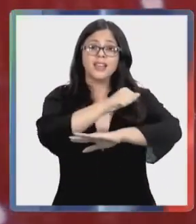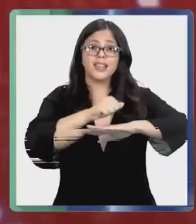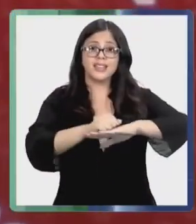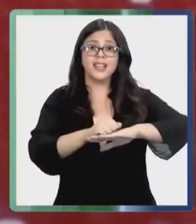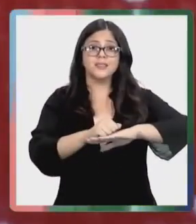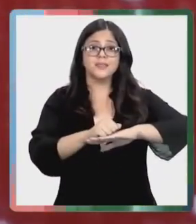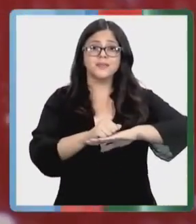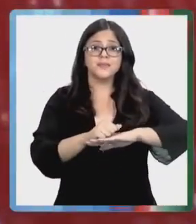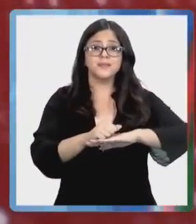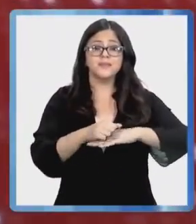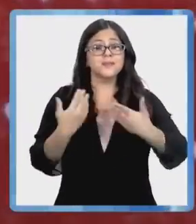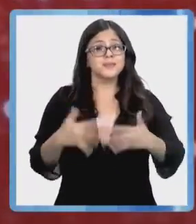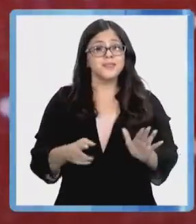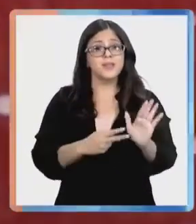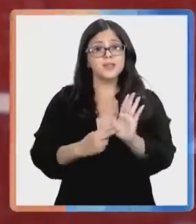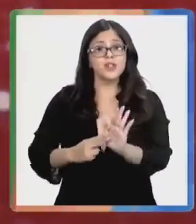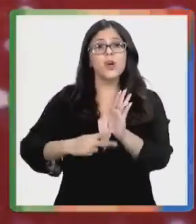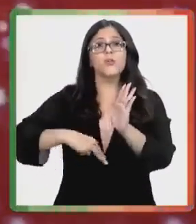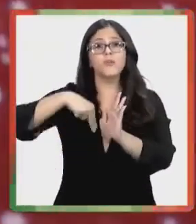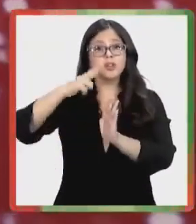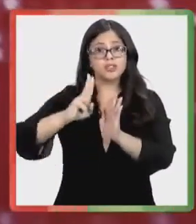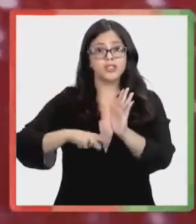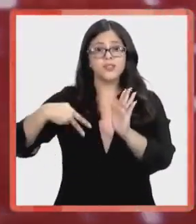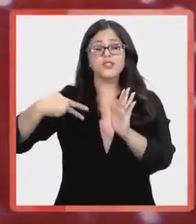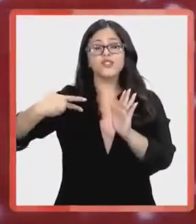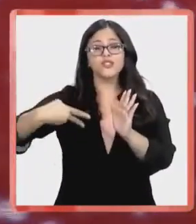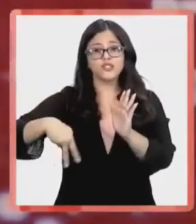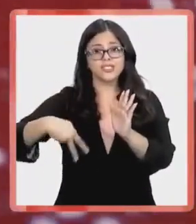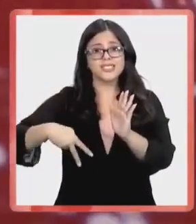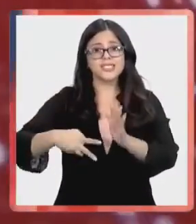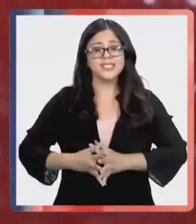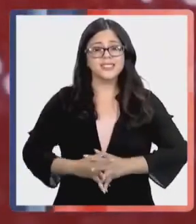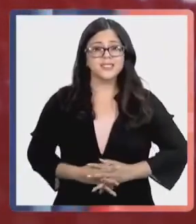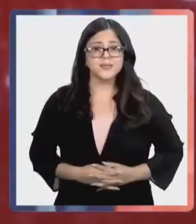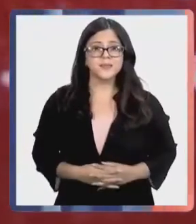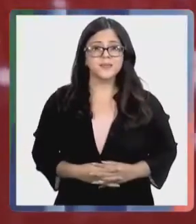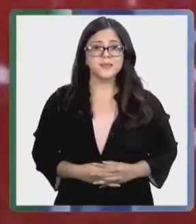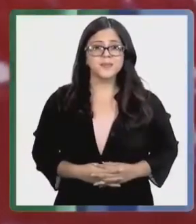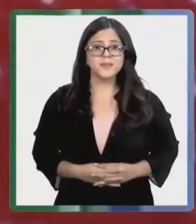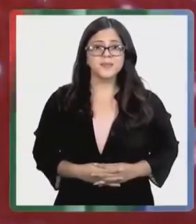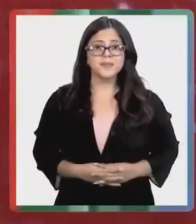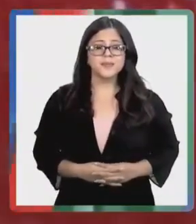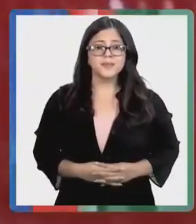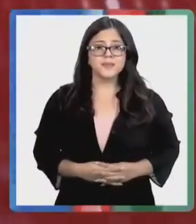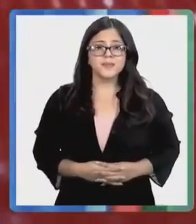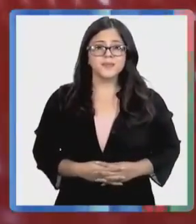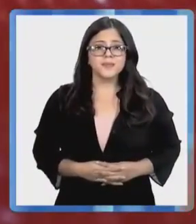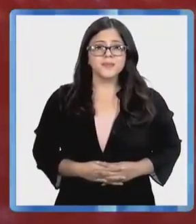Chile, Arcatel, presentó Portavoz Noticias.